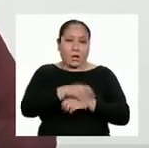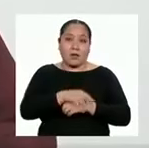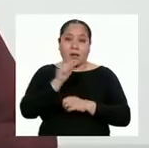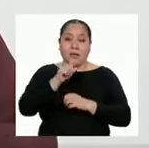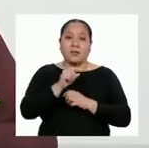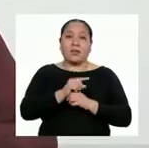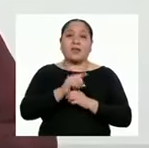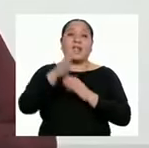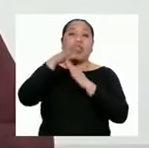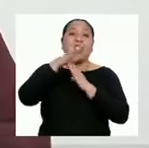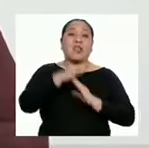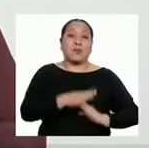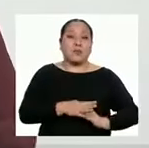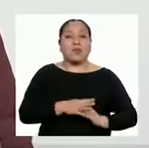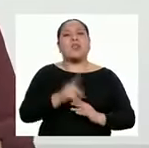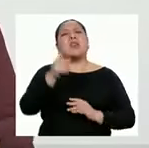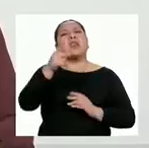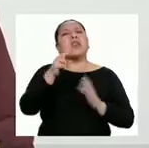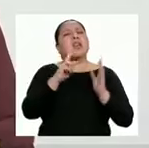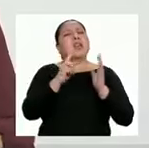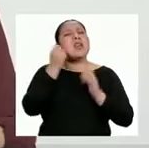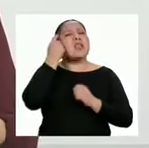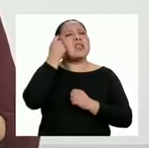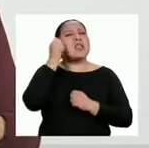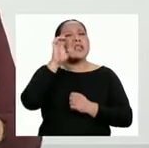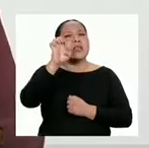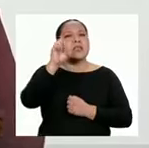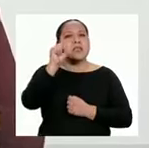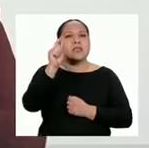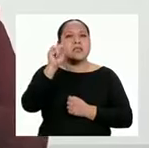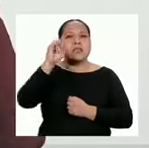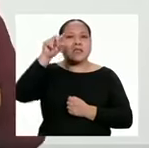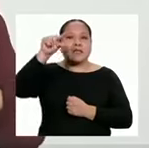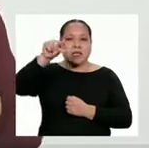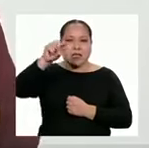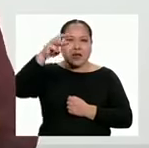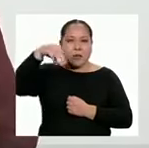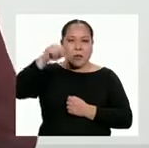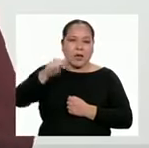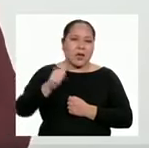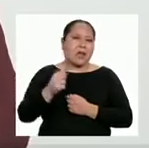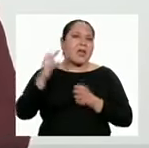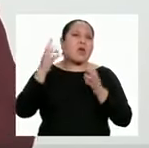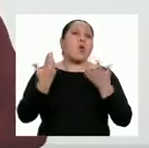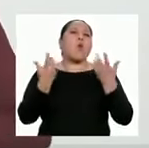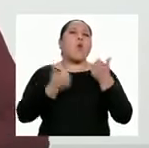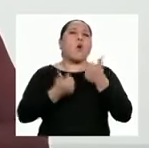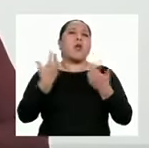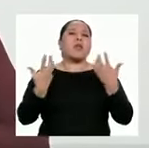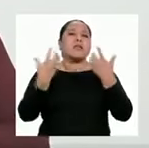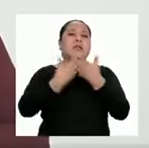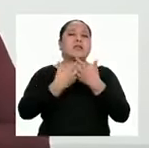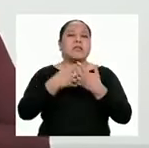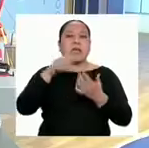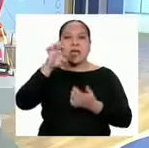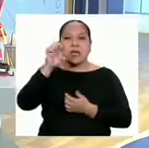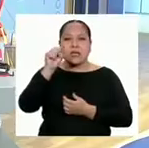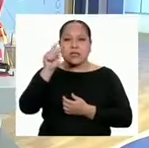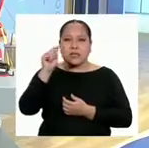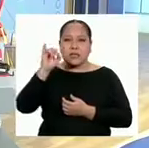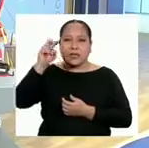por estigma? Y también, ¿qué relación hay entre el estigma y la